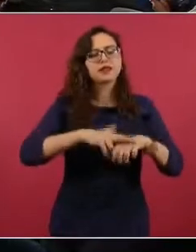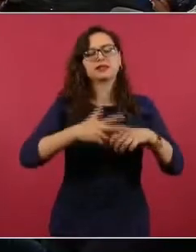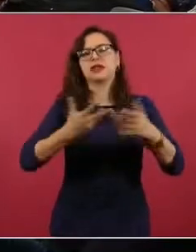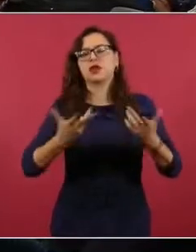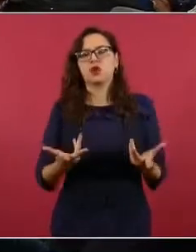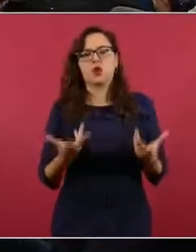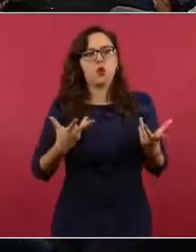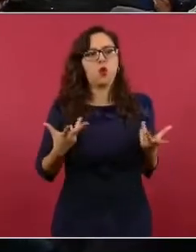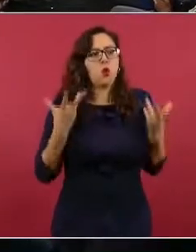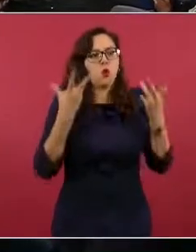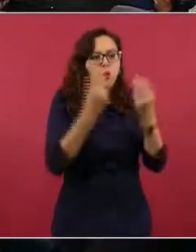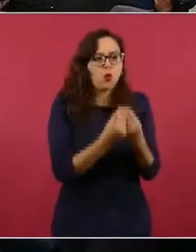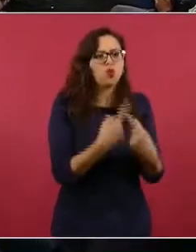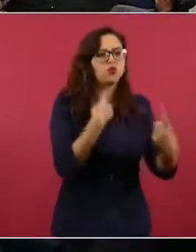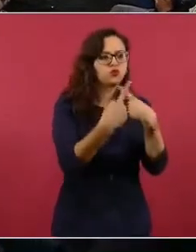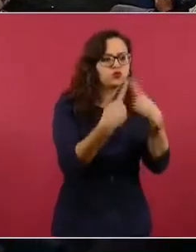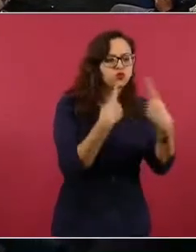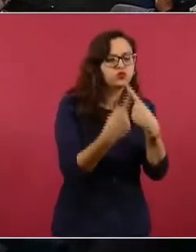se vio caso por caso,